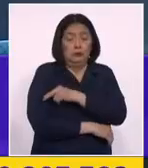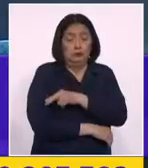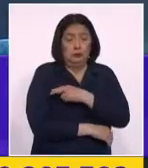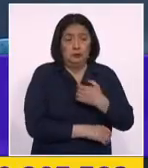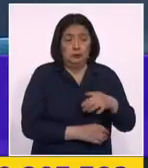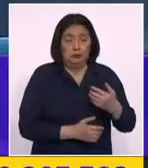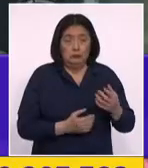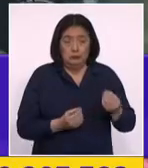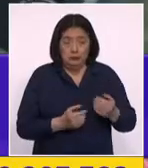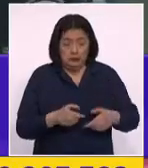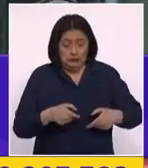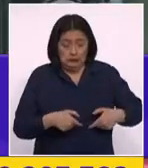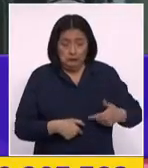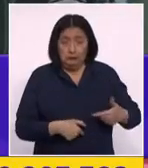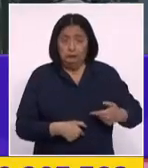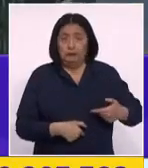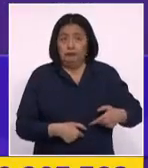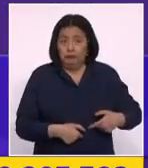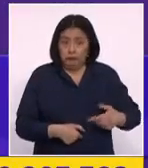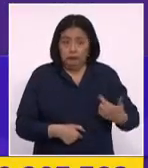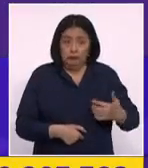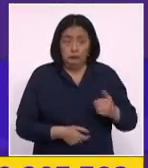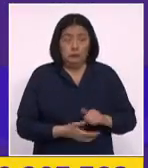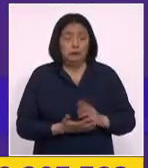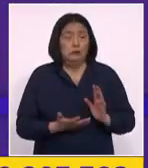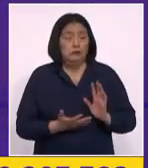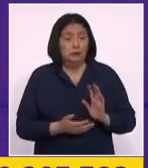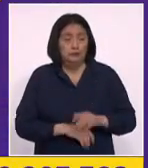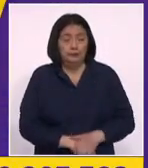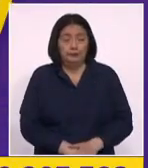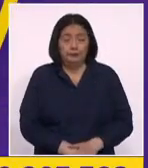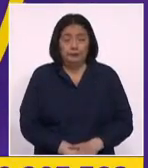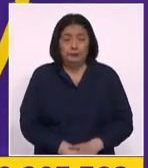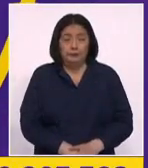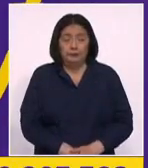pues tiene un traumatismo abdominal por proyectil de arma de fuego tras recibir el balazo en la espalda baja.